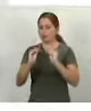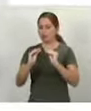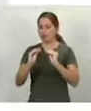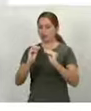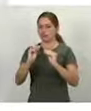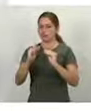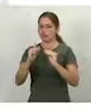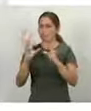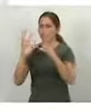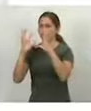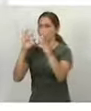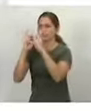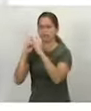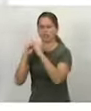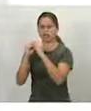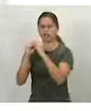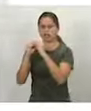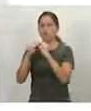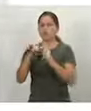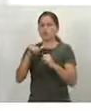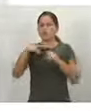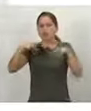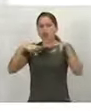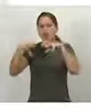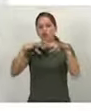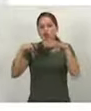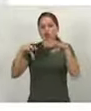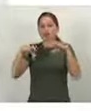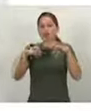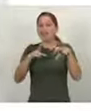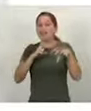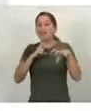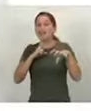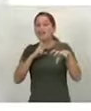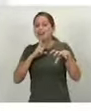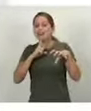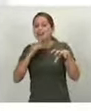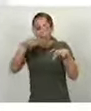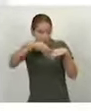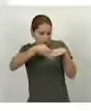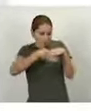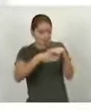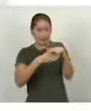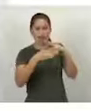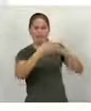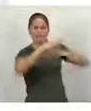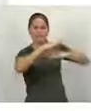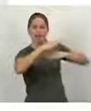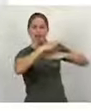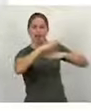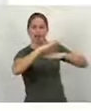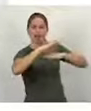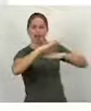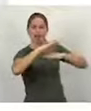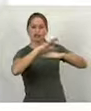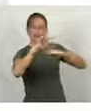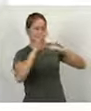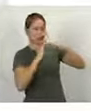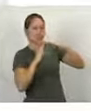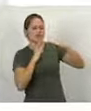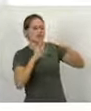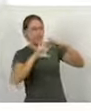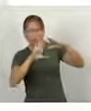la oscuridad, sino también la lluvia. El agua penetraba los ventanales, mojándolo